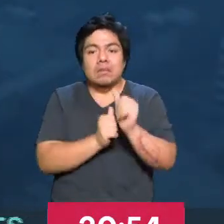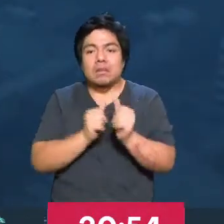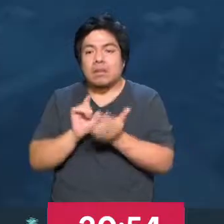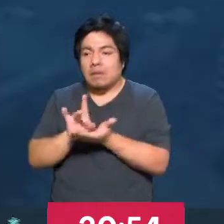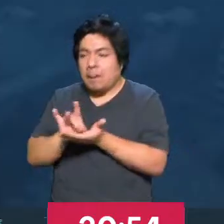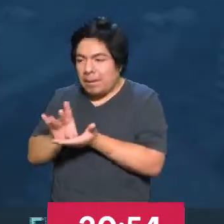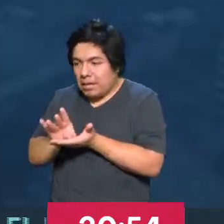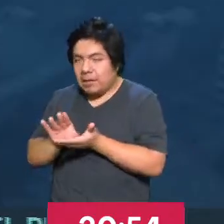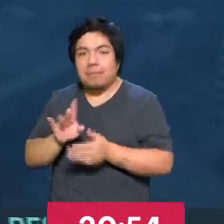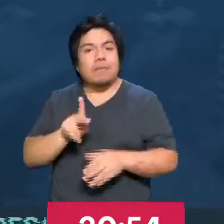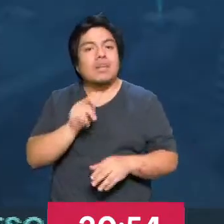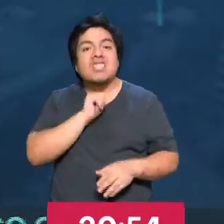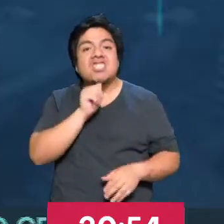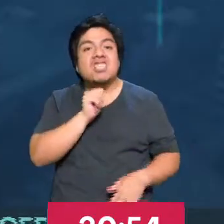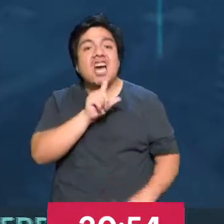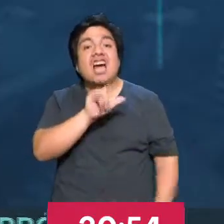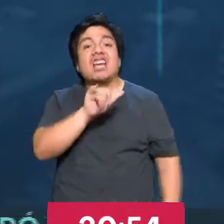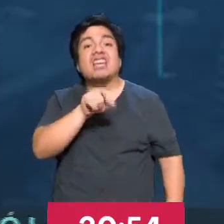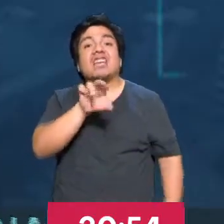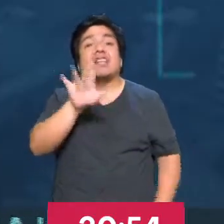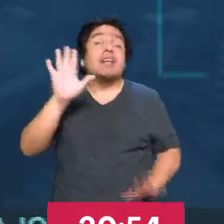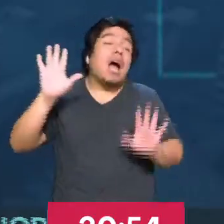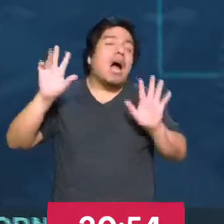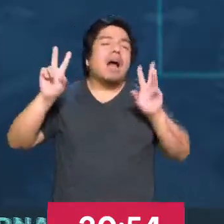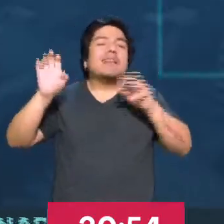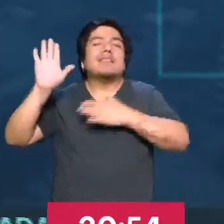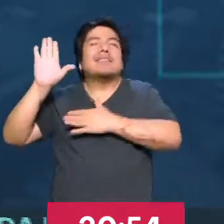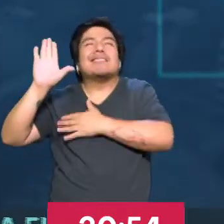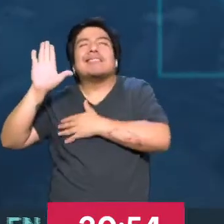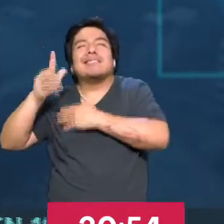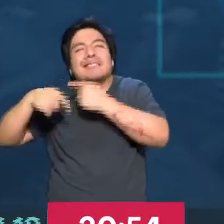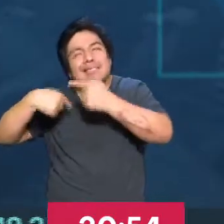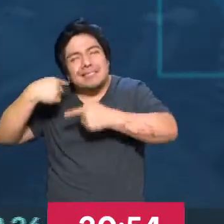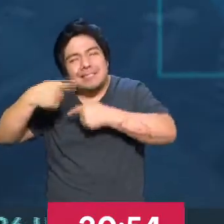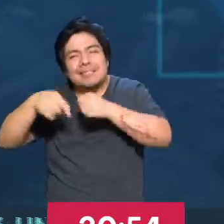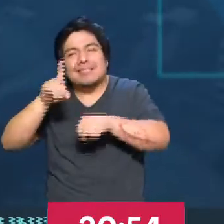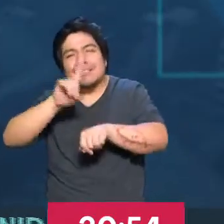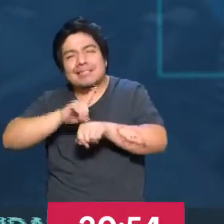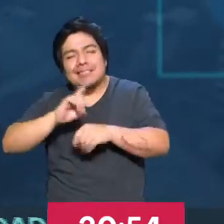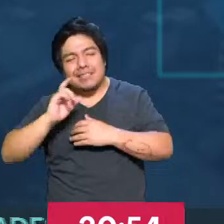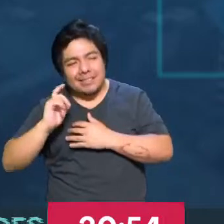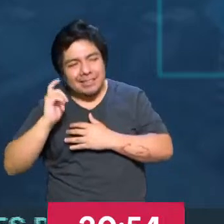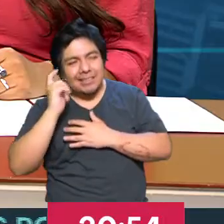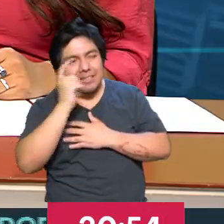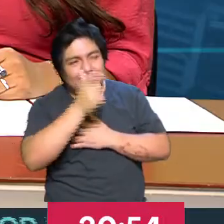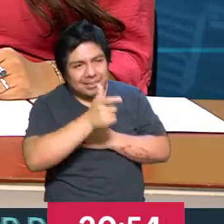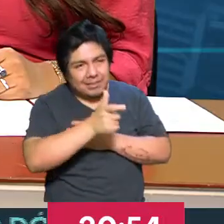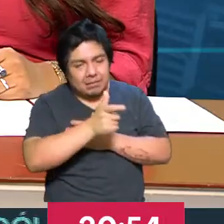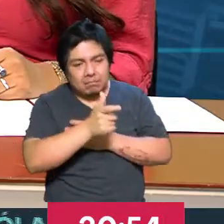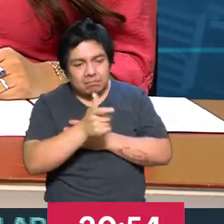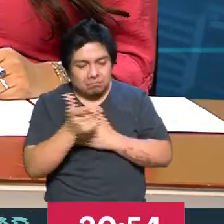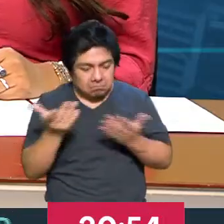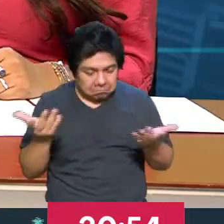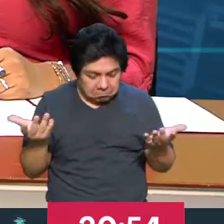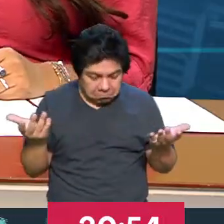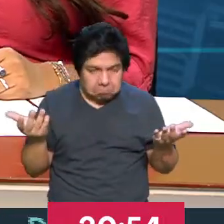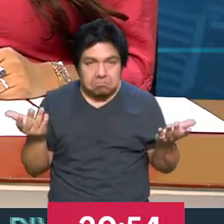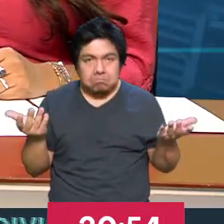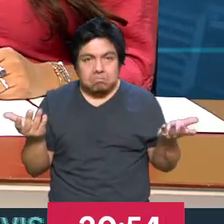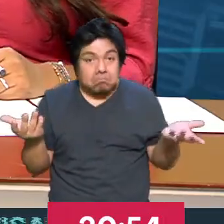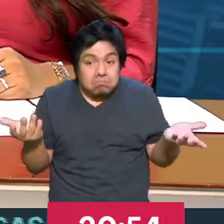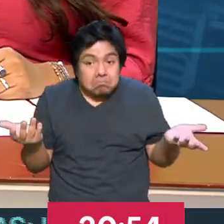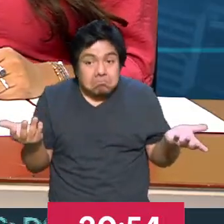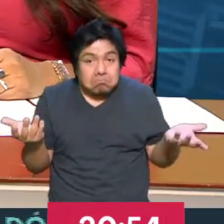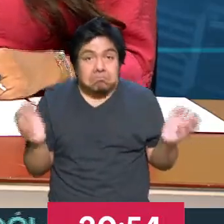sin liquidarme, con la promesa de que en los siguientes días me depositarían lo que me correspondía. Y 7 que hasta años el momento todavía